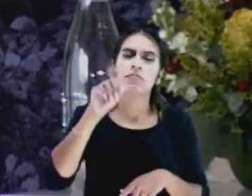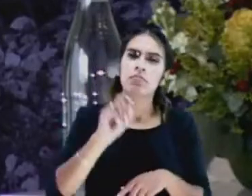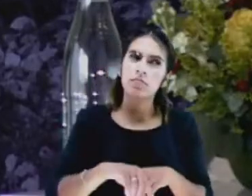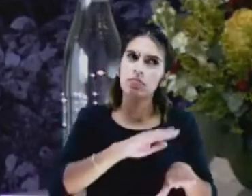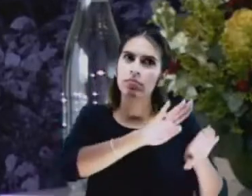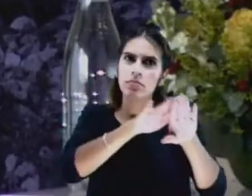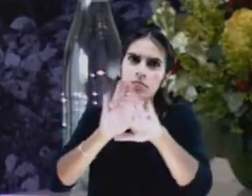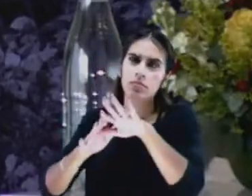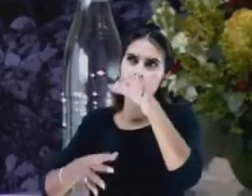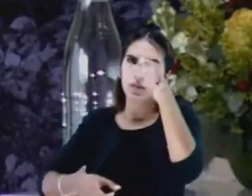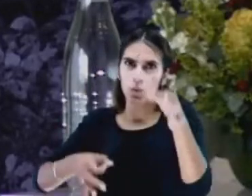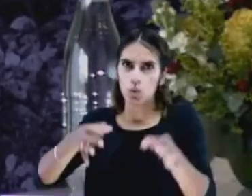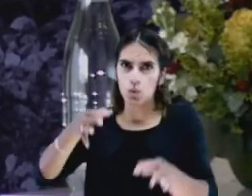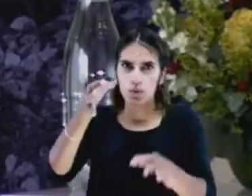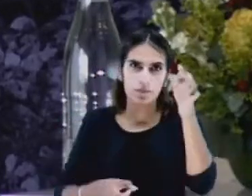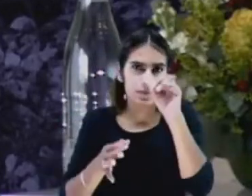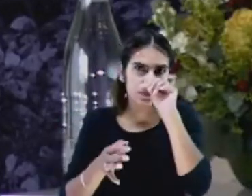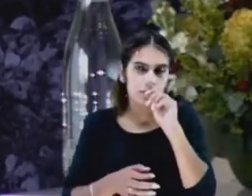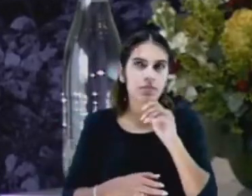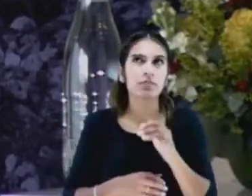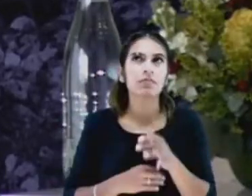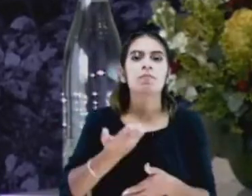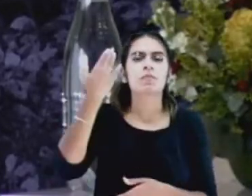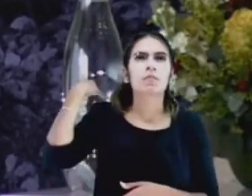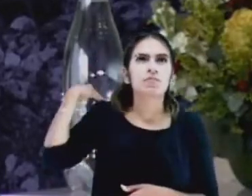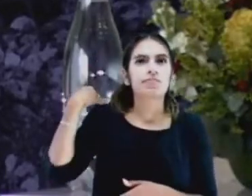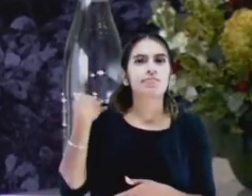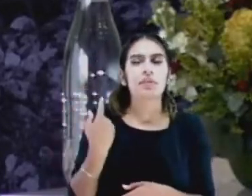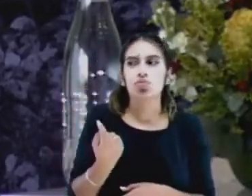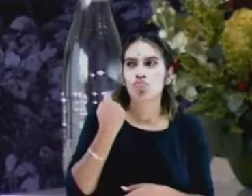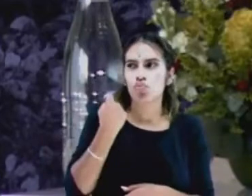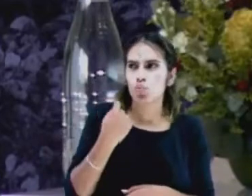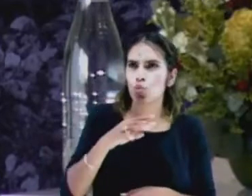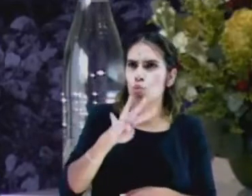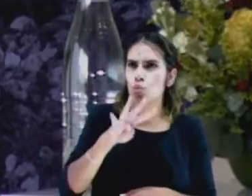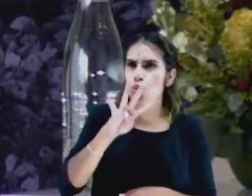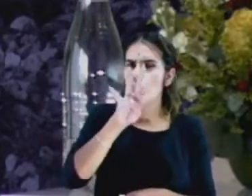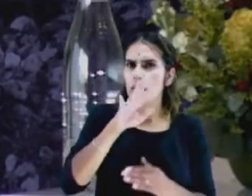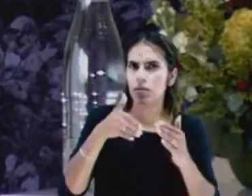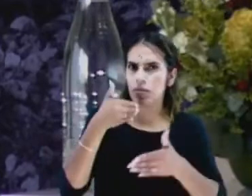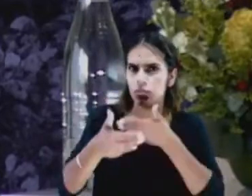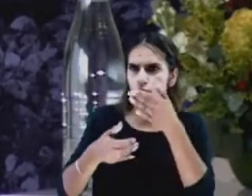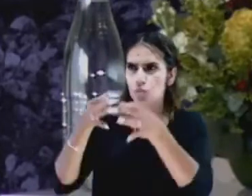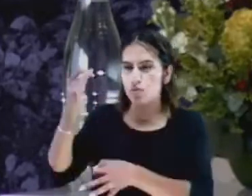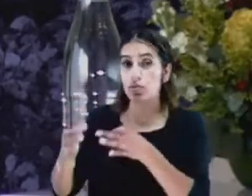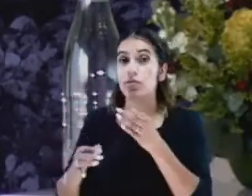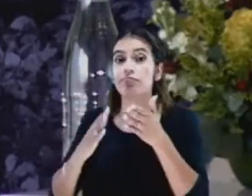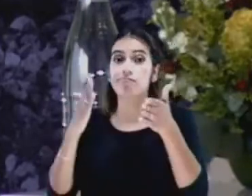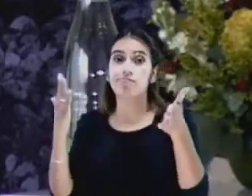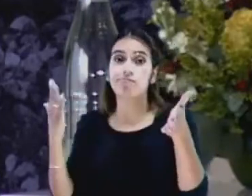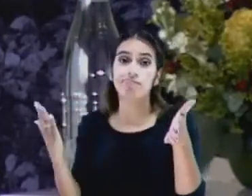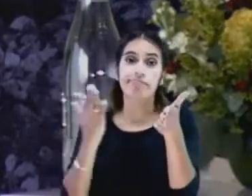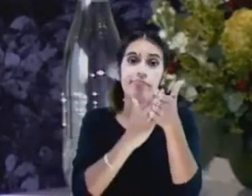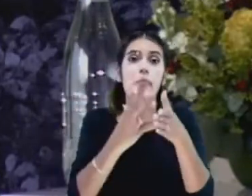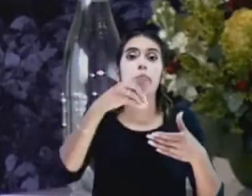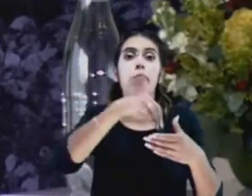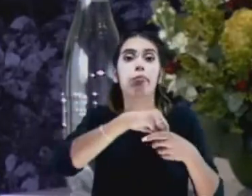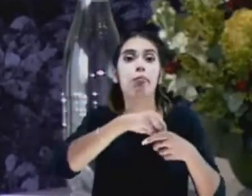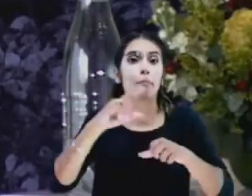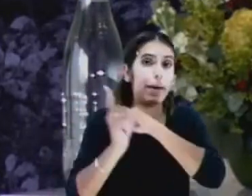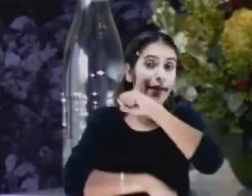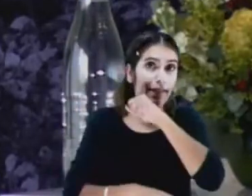donde que quedan como cuatro presos judiciales con denuncia penal incluida es obviamente pues hay que estar